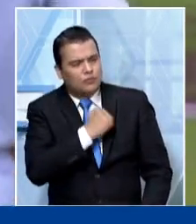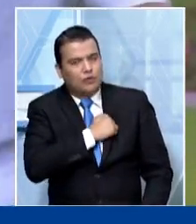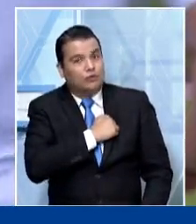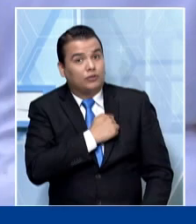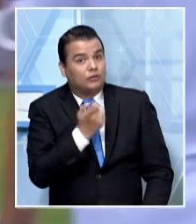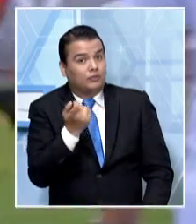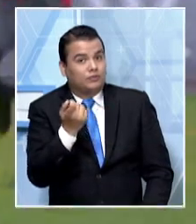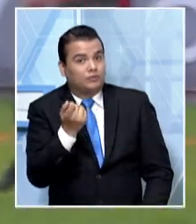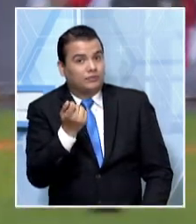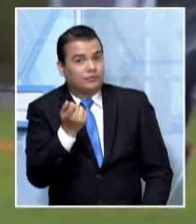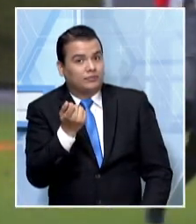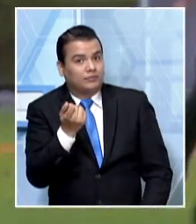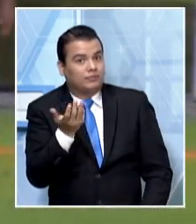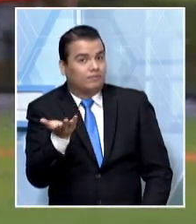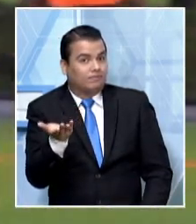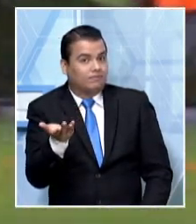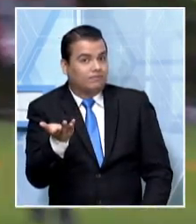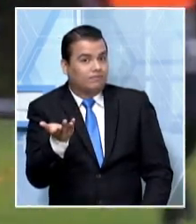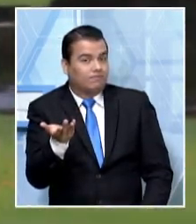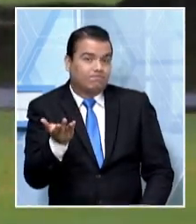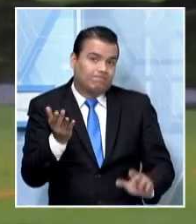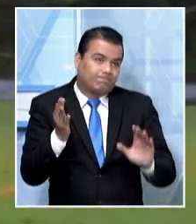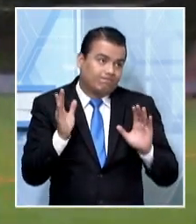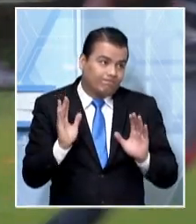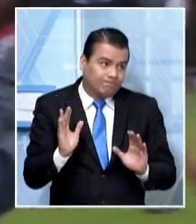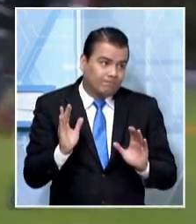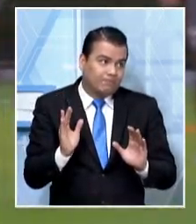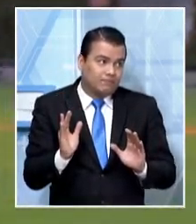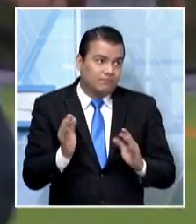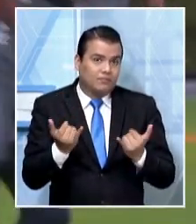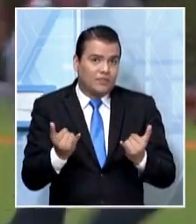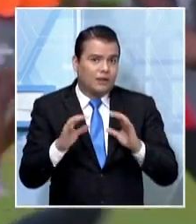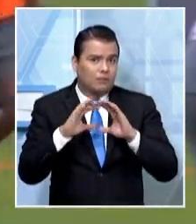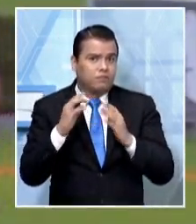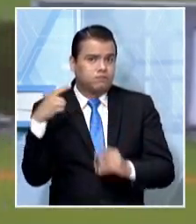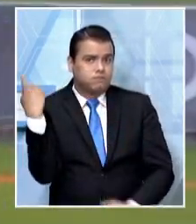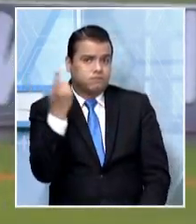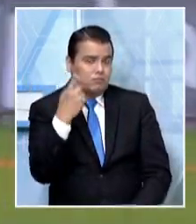lo mueve el dinero, que dentro de este mundo en que vivimos es muy normal.